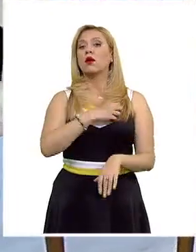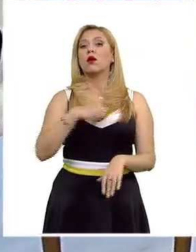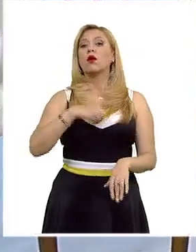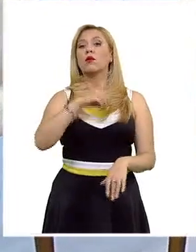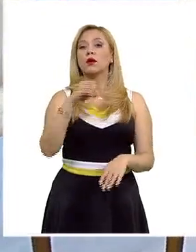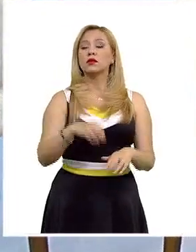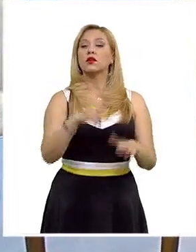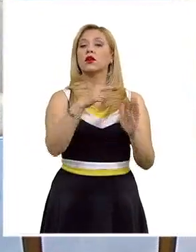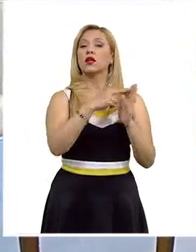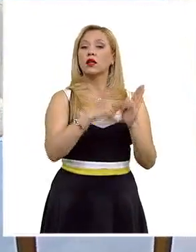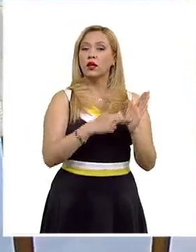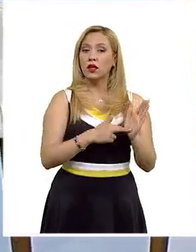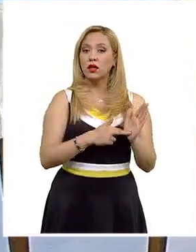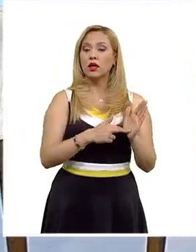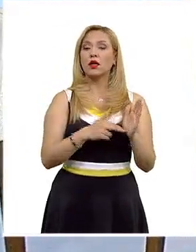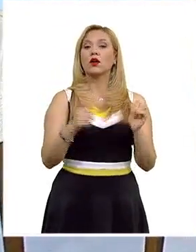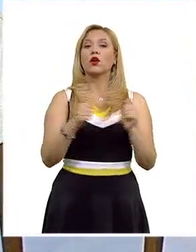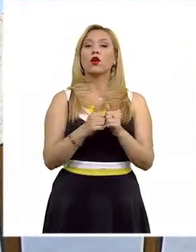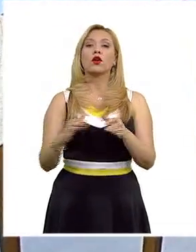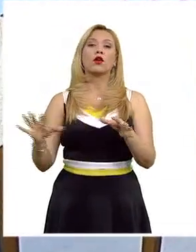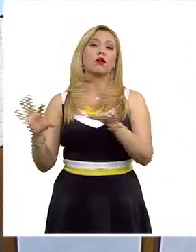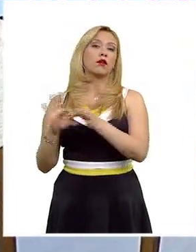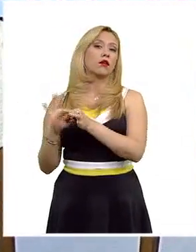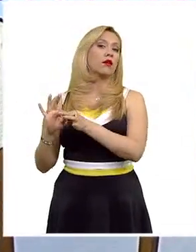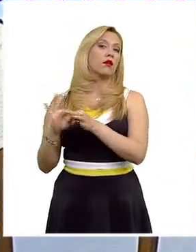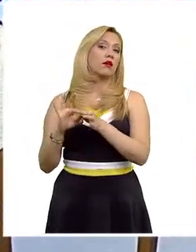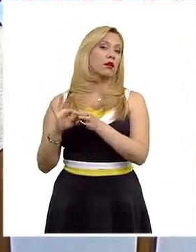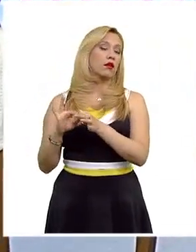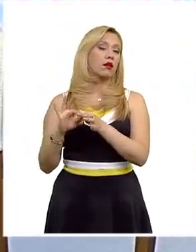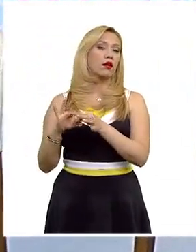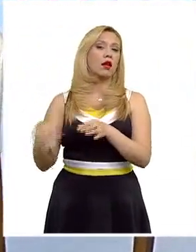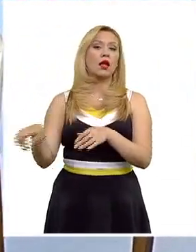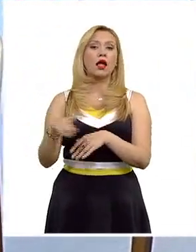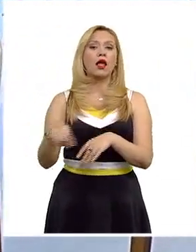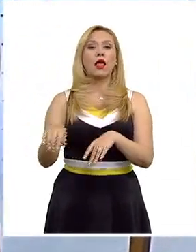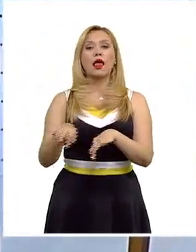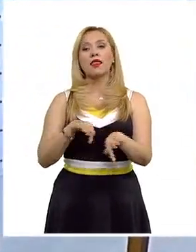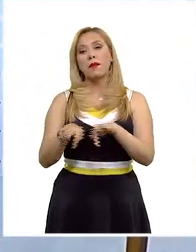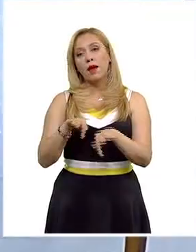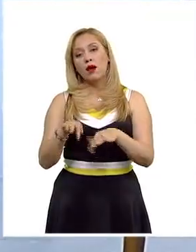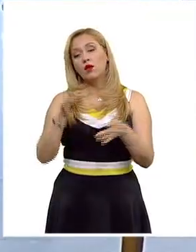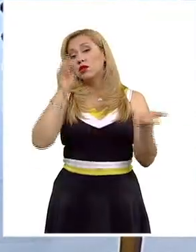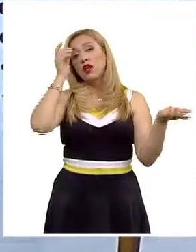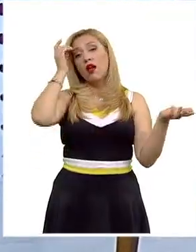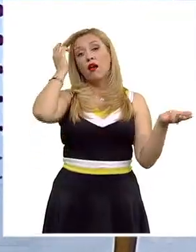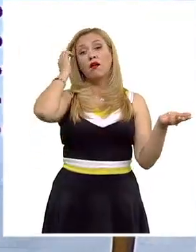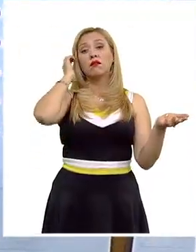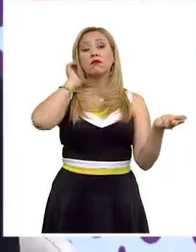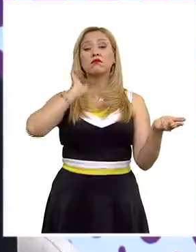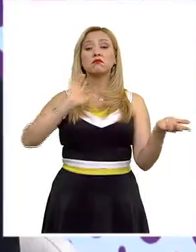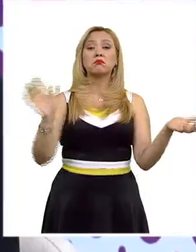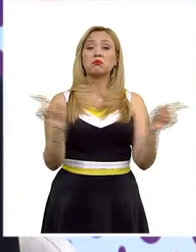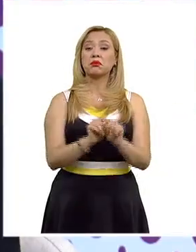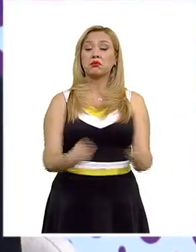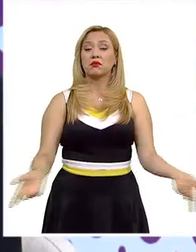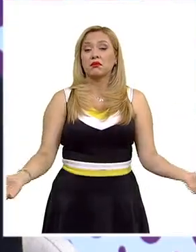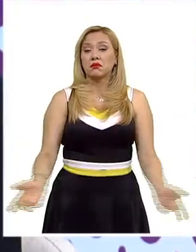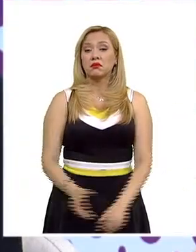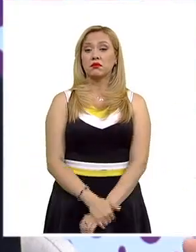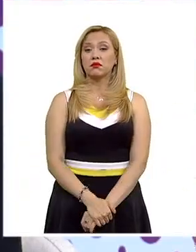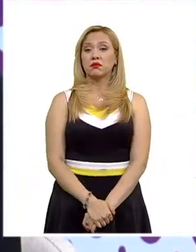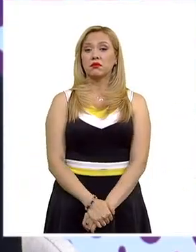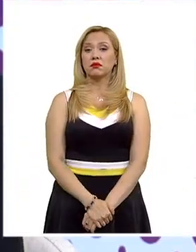con un protocolo que se genere en conjunto con los y las trabajadoras del lugar, pero más allá de eso no nos dice nada. Porque era lo